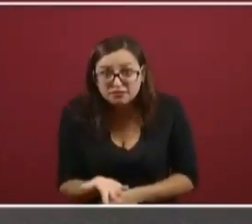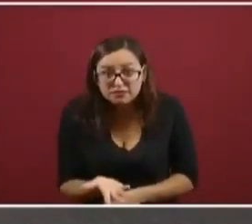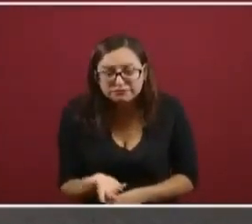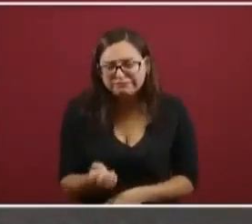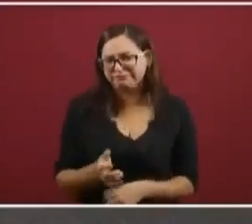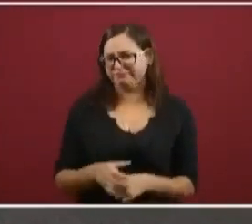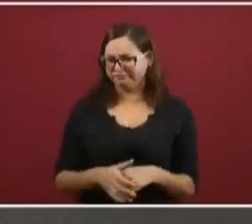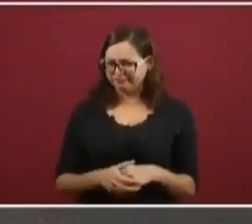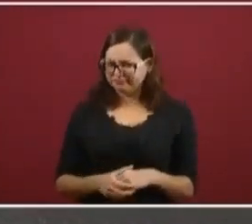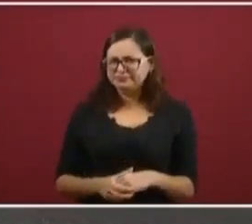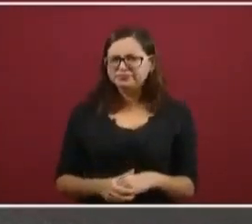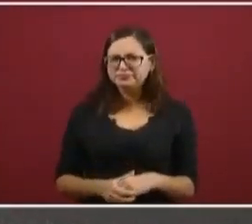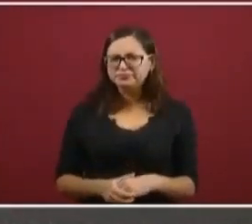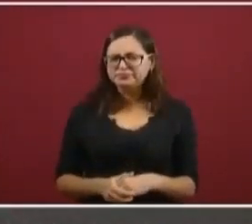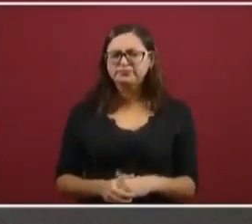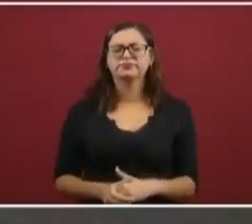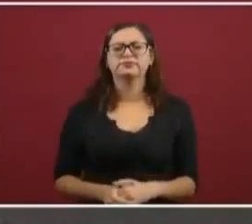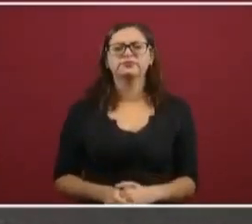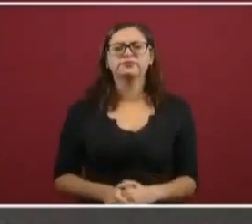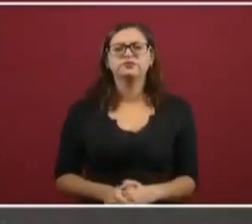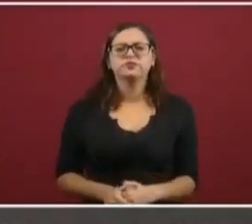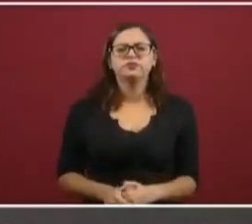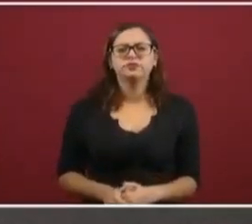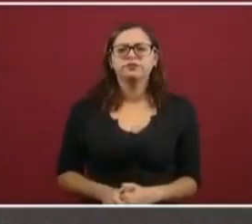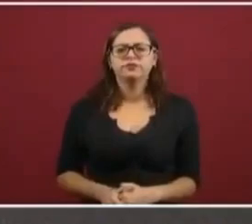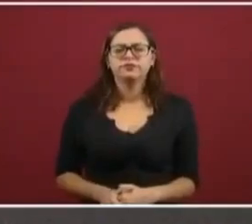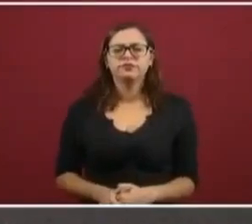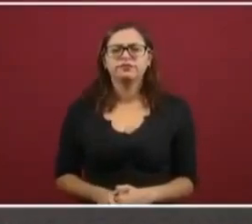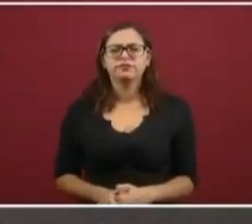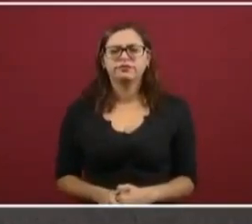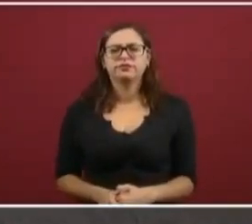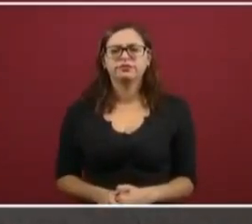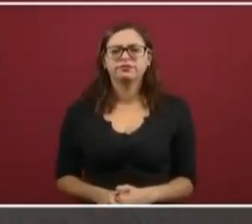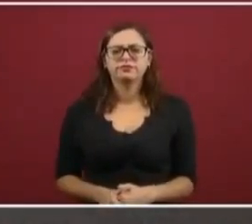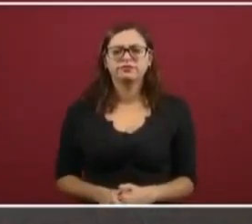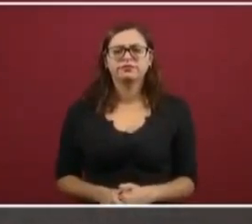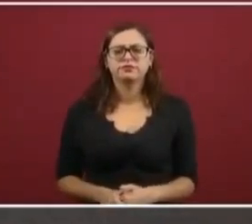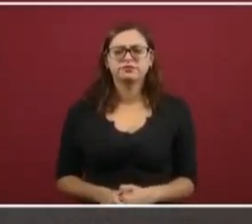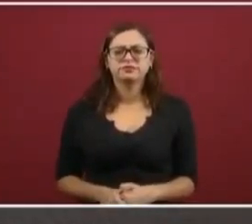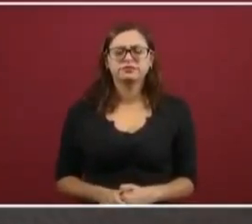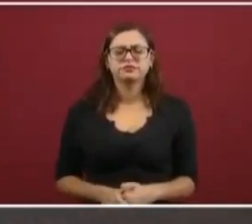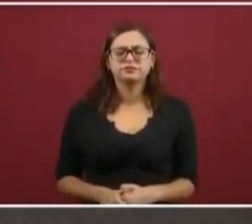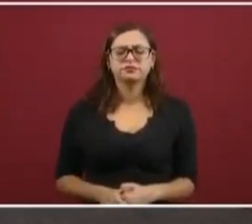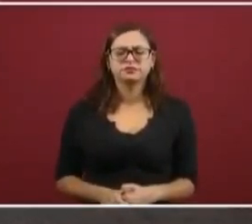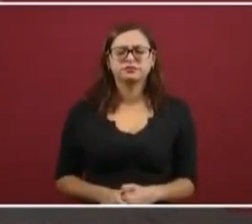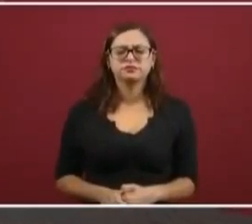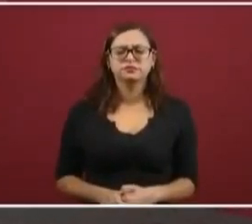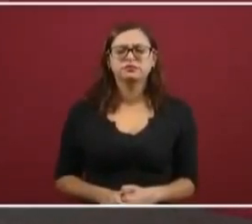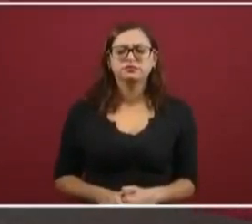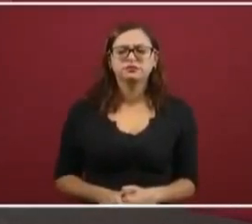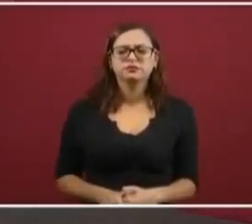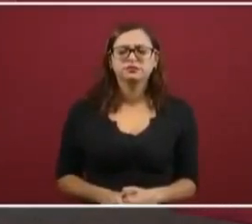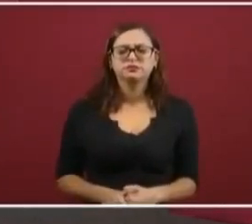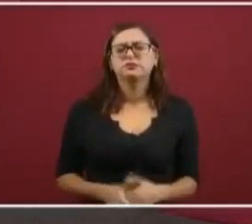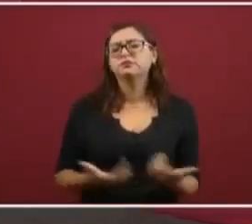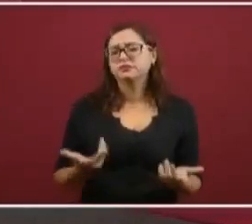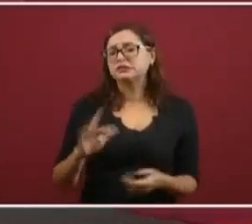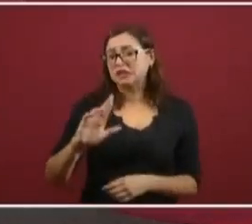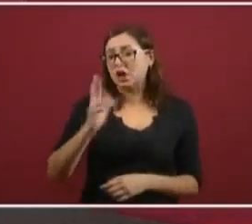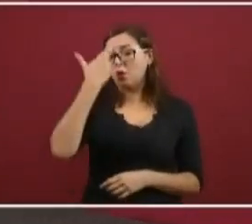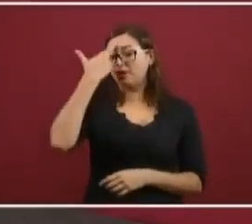un una primera aprobación resultó de que